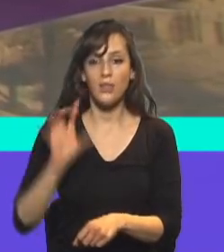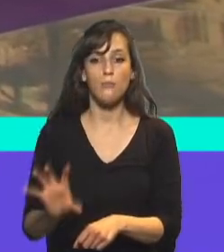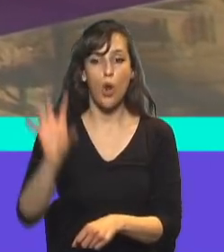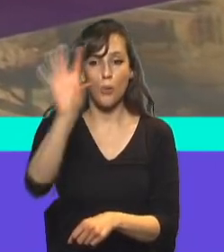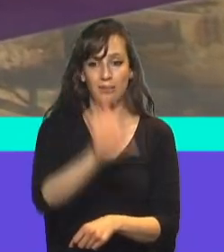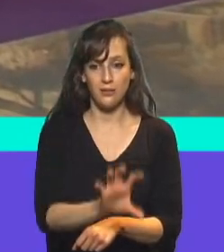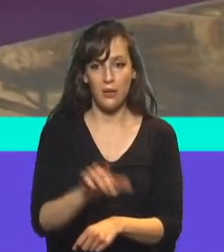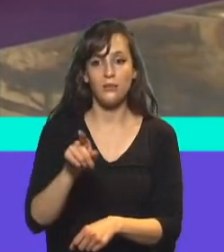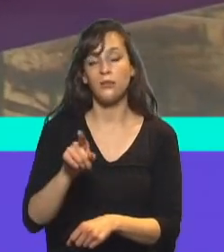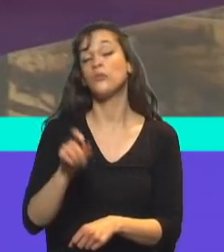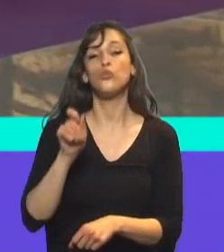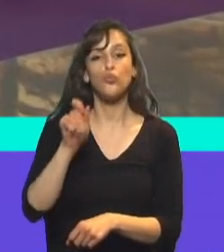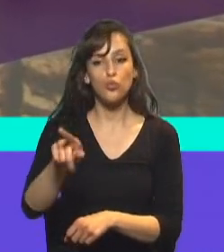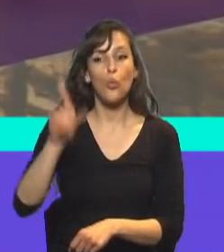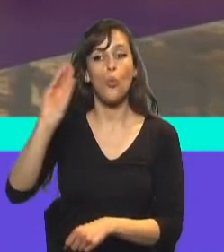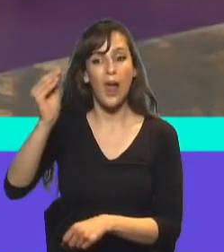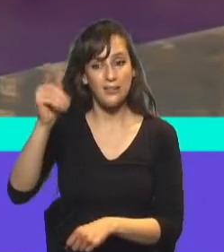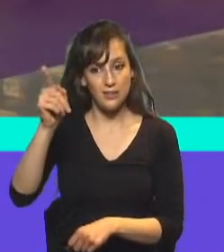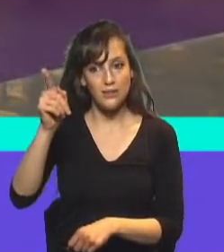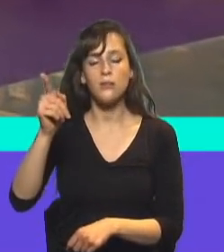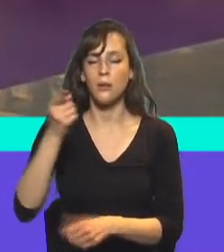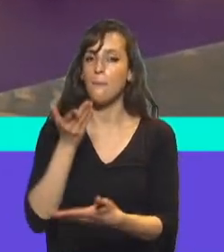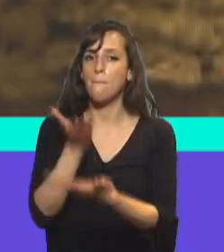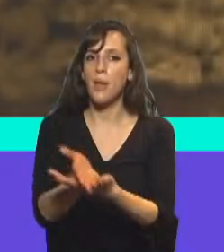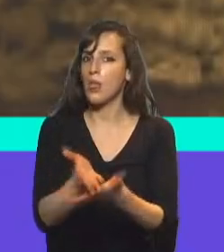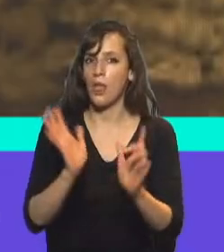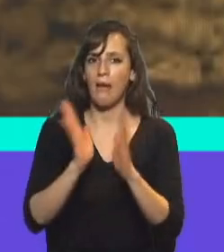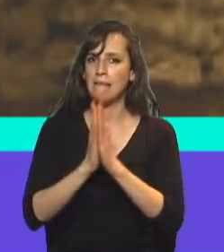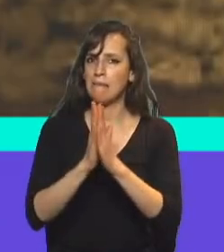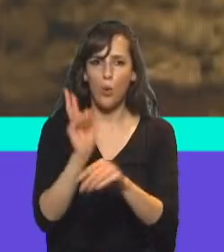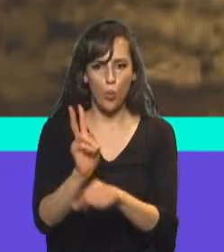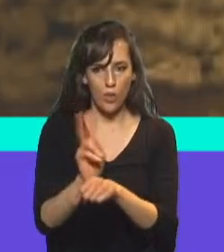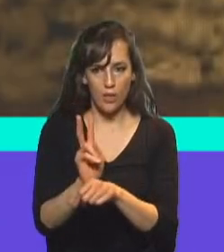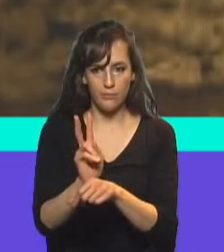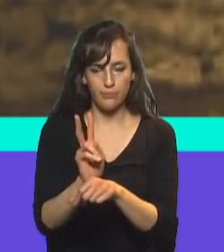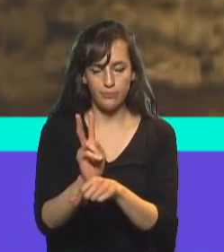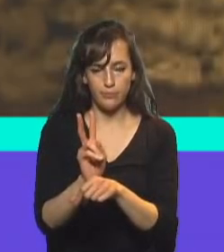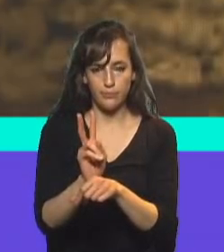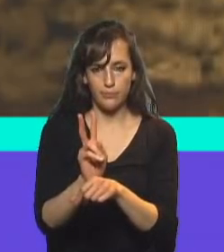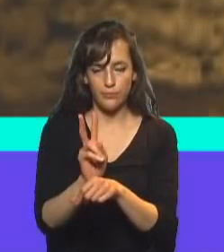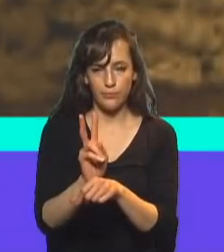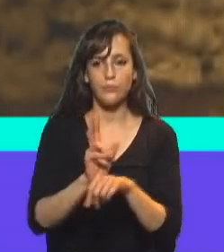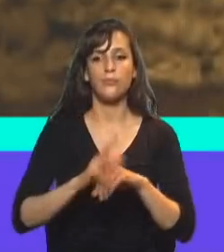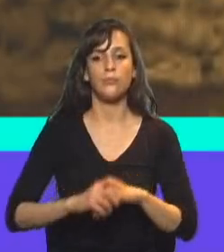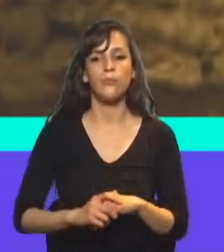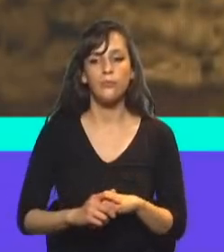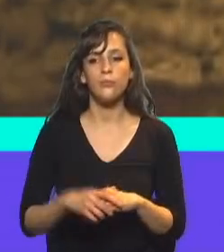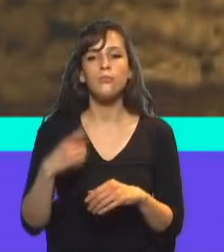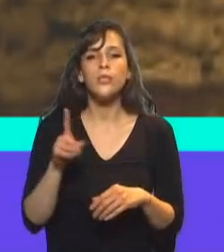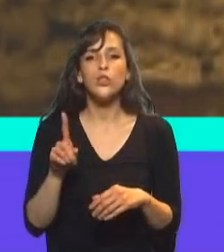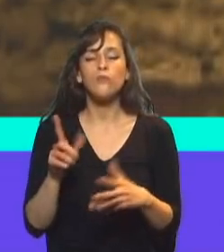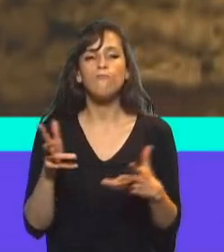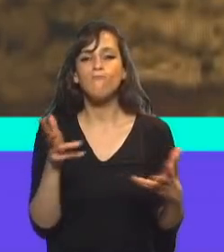menos. En Brasil sucede de alguna manera lo mismo. Ahora, el problema es cómo hacemos para contener